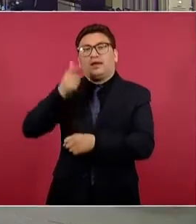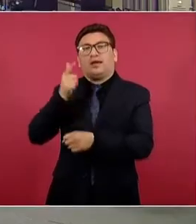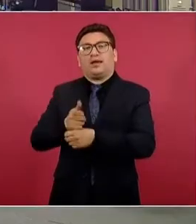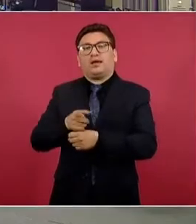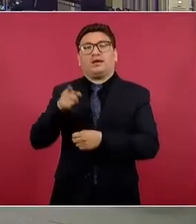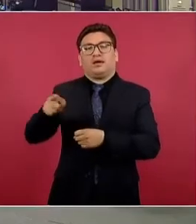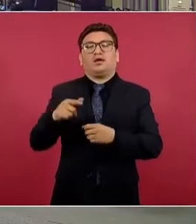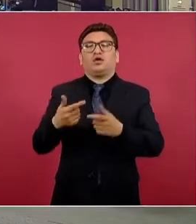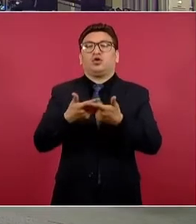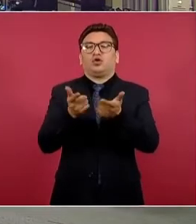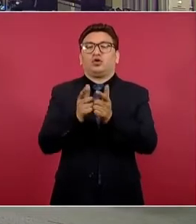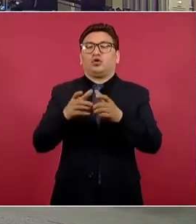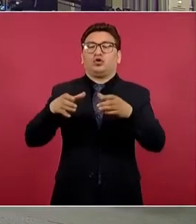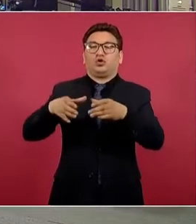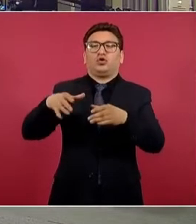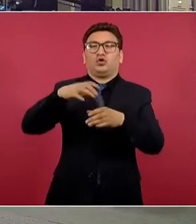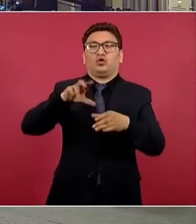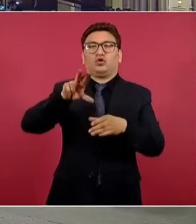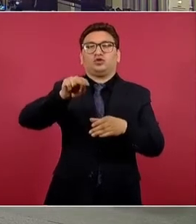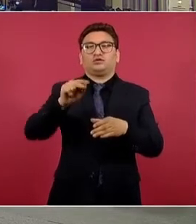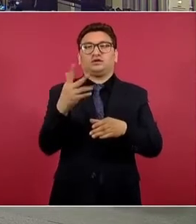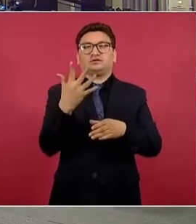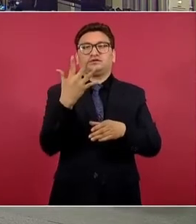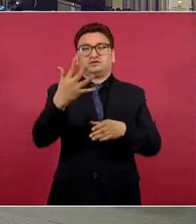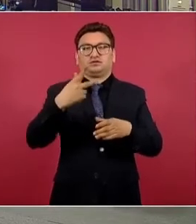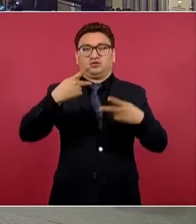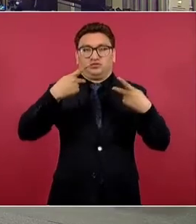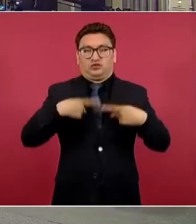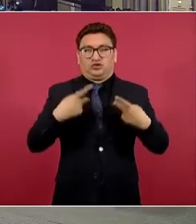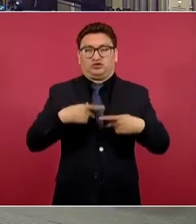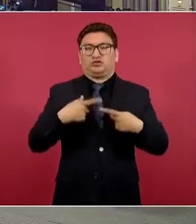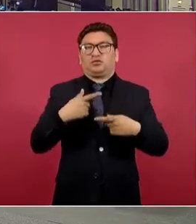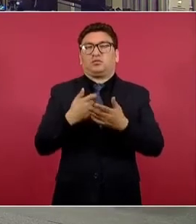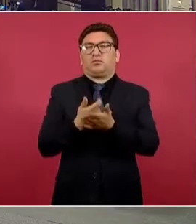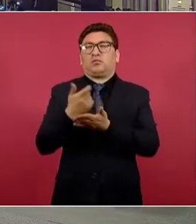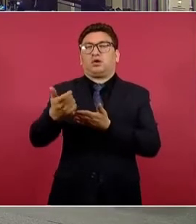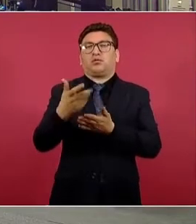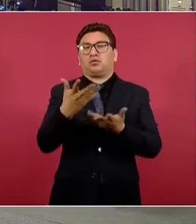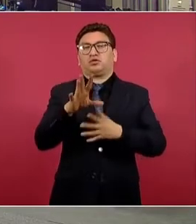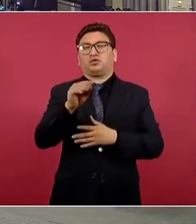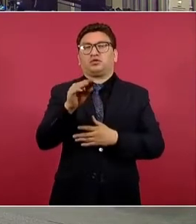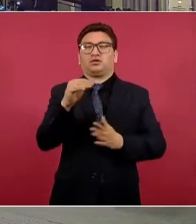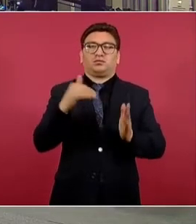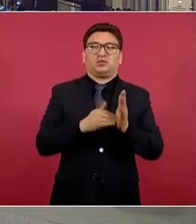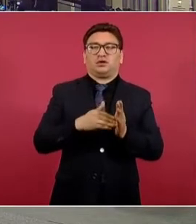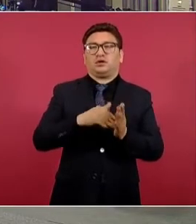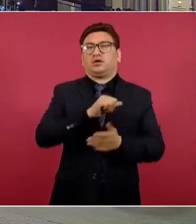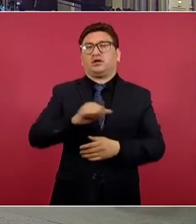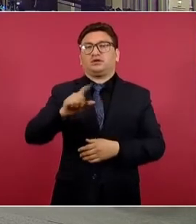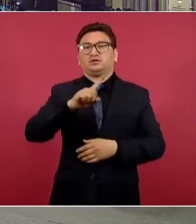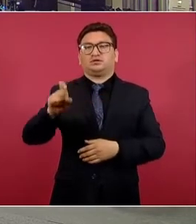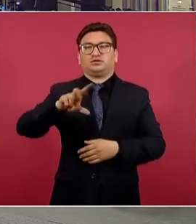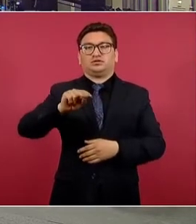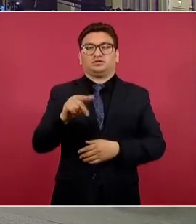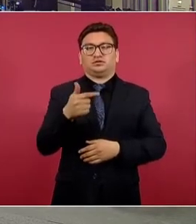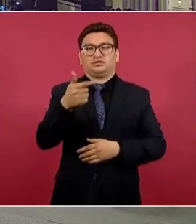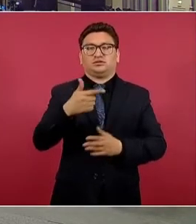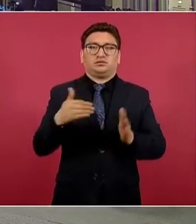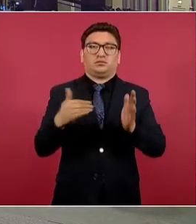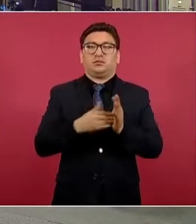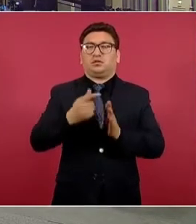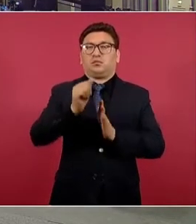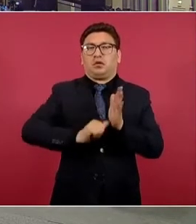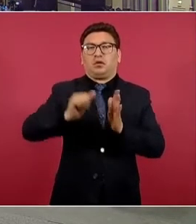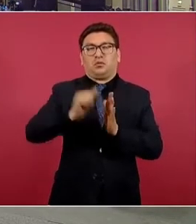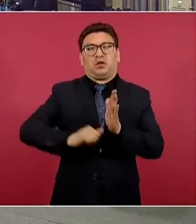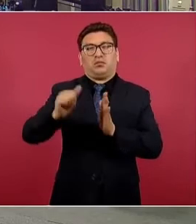una cúpula de al menos 85 funcionarios que cobran entre 90,000 y 187,000 pesos cada mes,